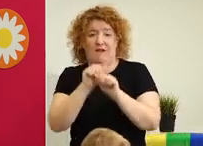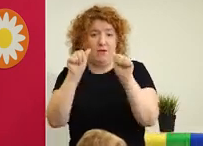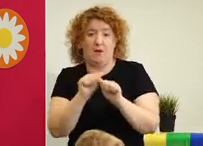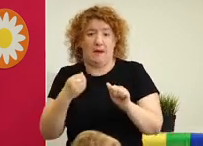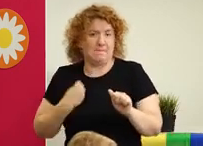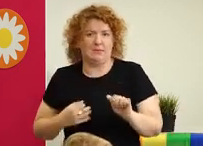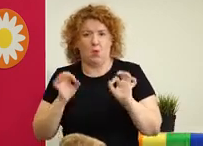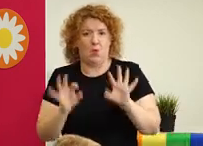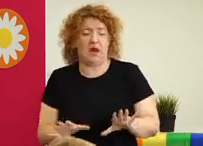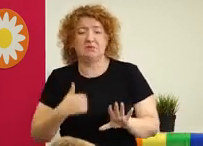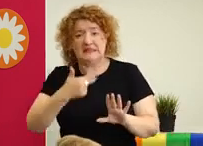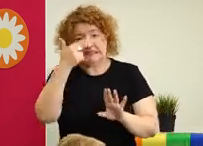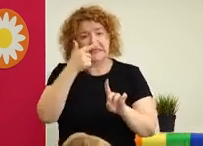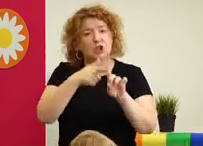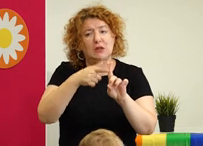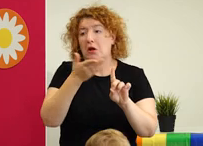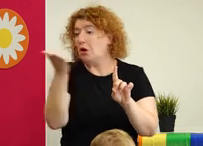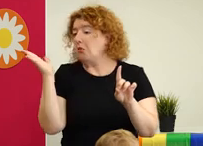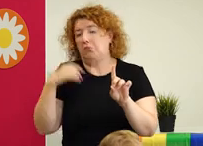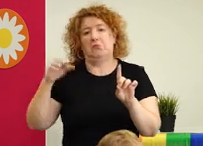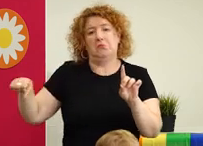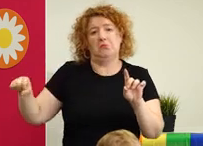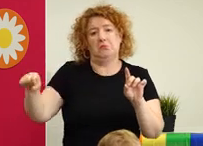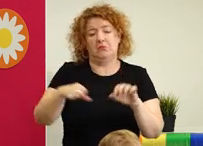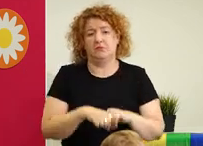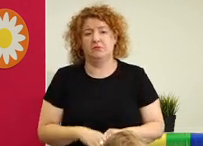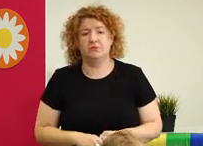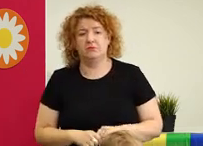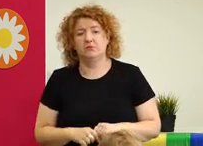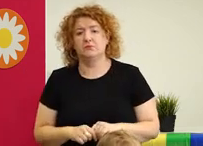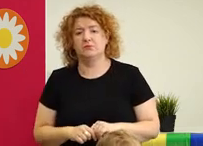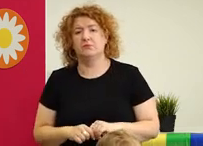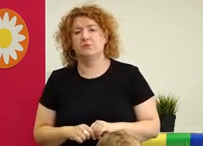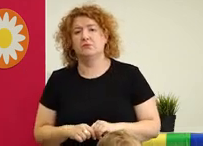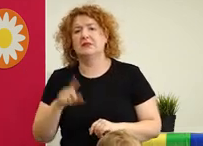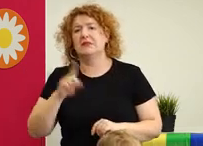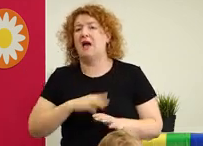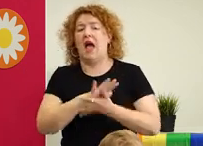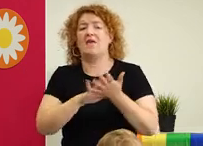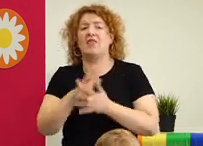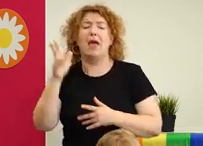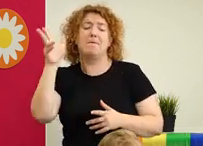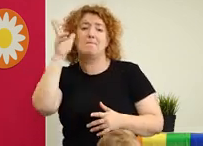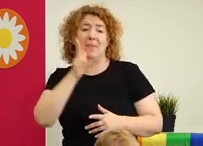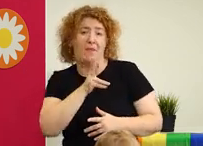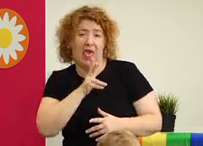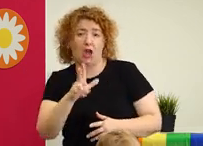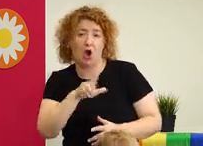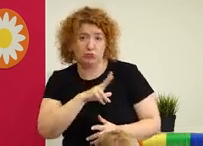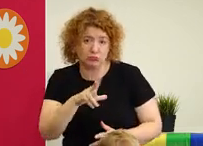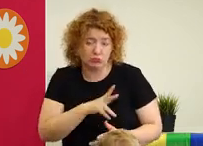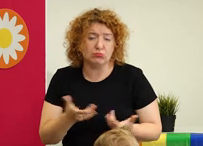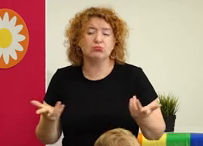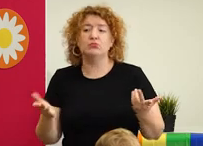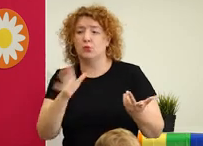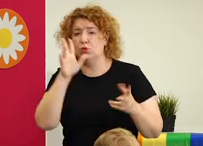forma. Diciendo esto, creo que aquí también hay que mencionar el privilegio, porque es una de las cosas más